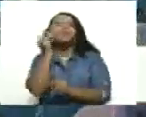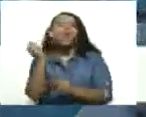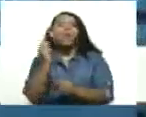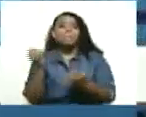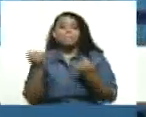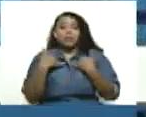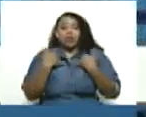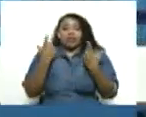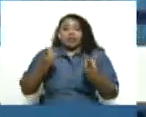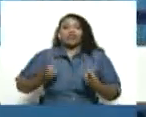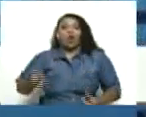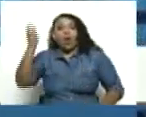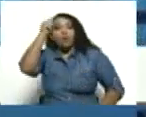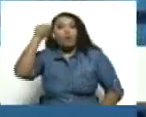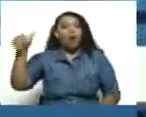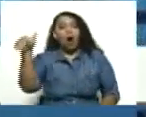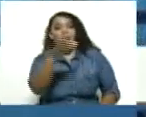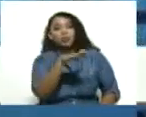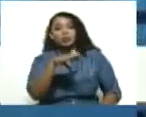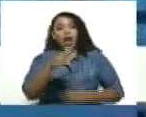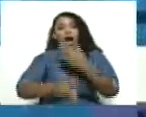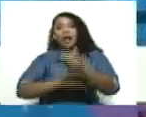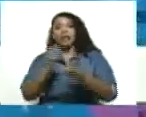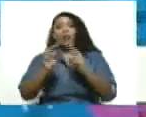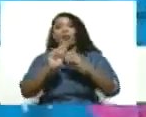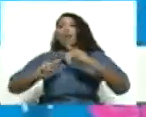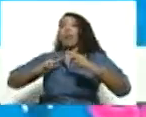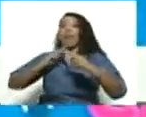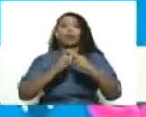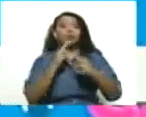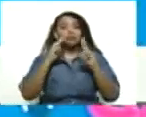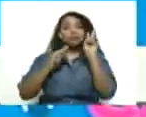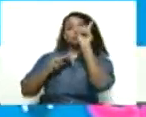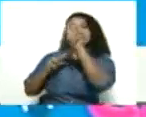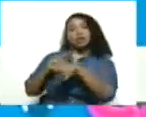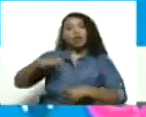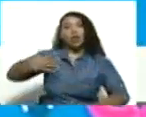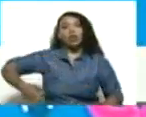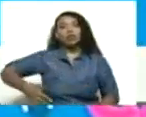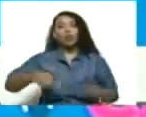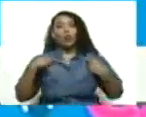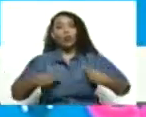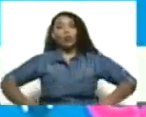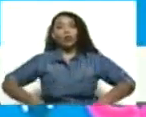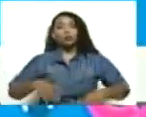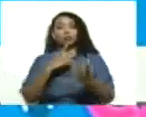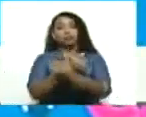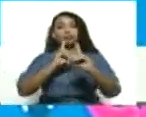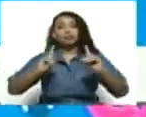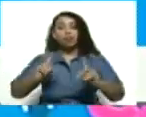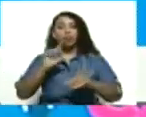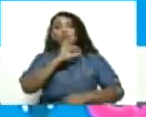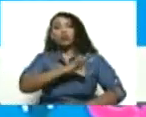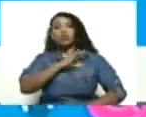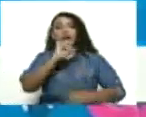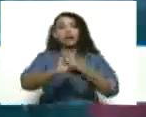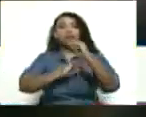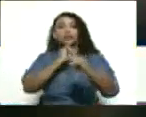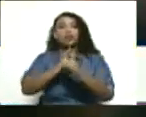autodeterminación de los pueblos la garantía universal e indivisible de los Derechos Humanos la democratización de la sociedad internacional